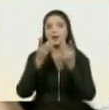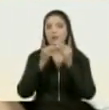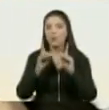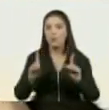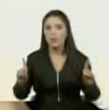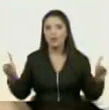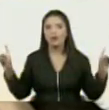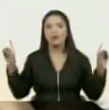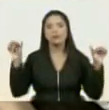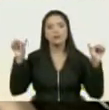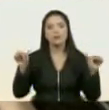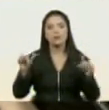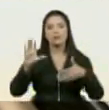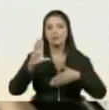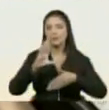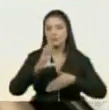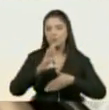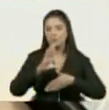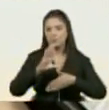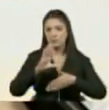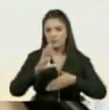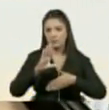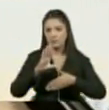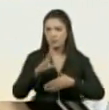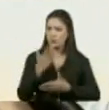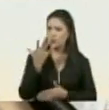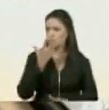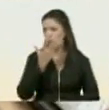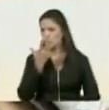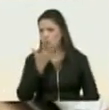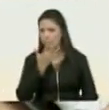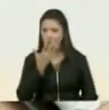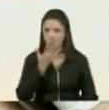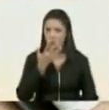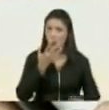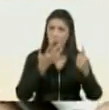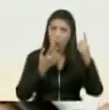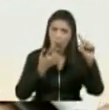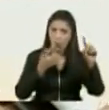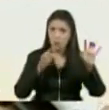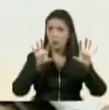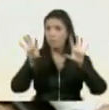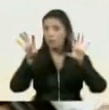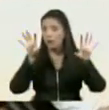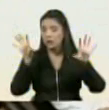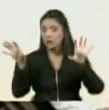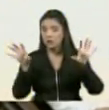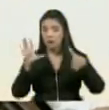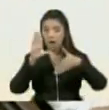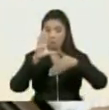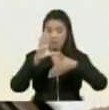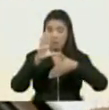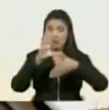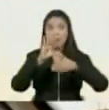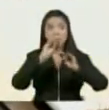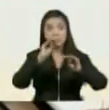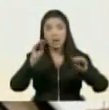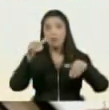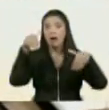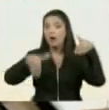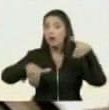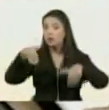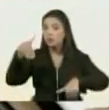este continente. Dudo mucho que haya un país en este continente que convoque tantos